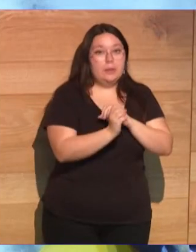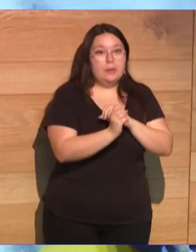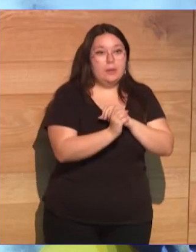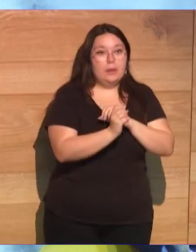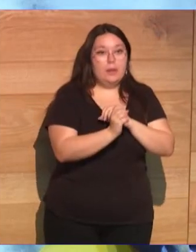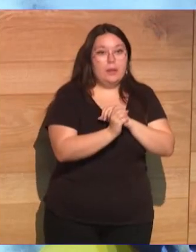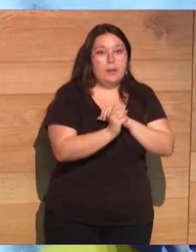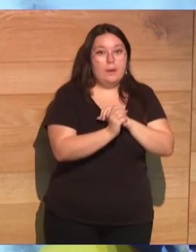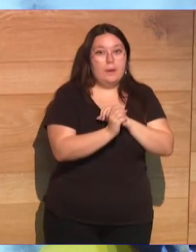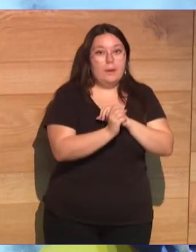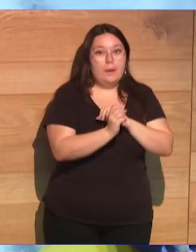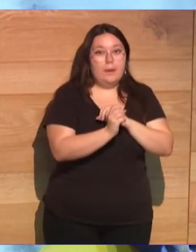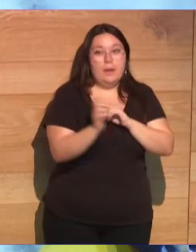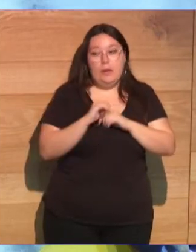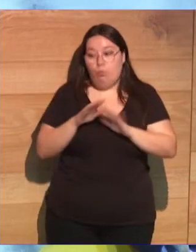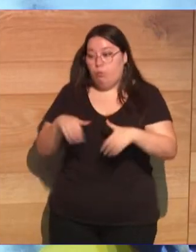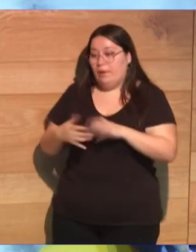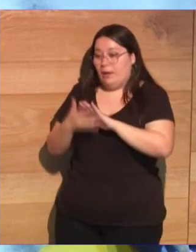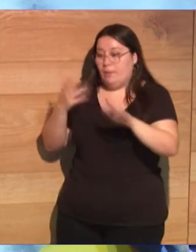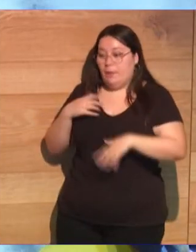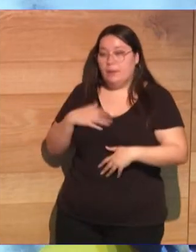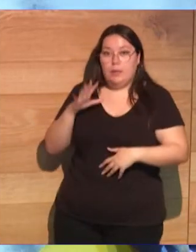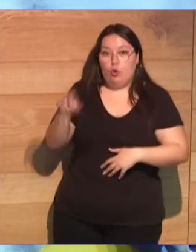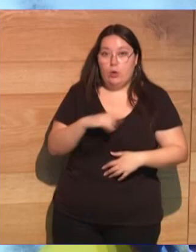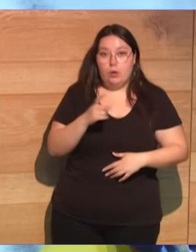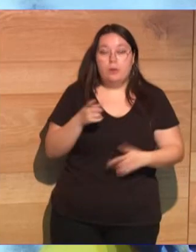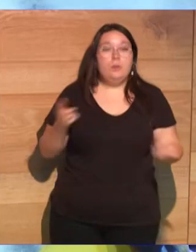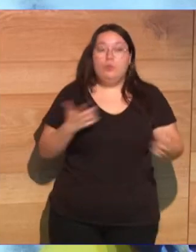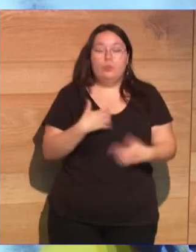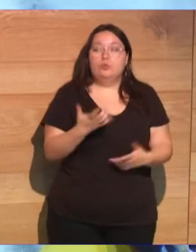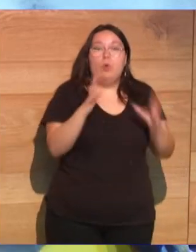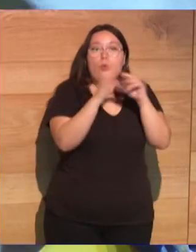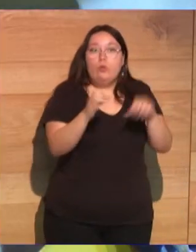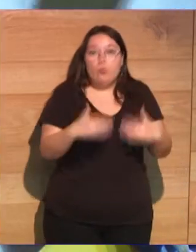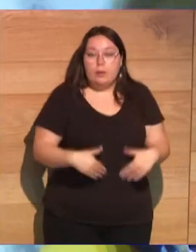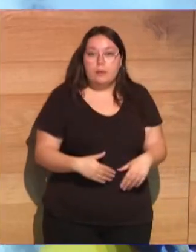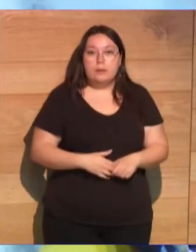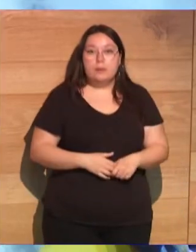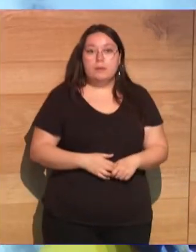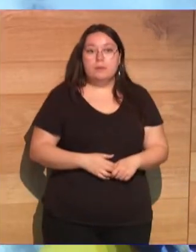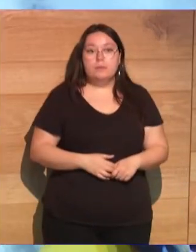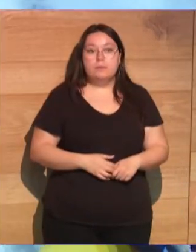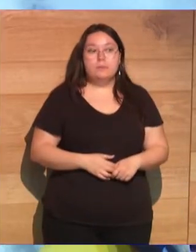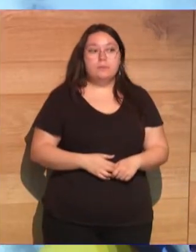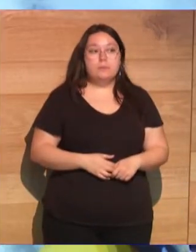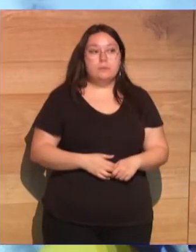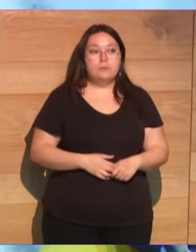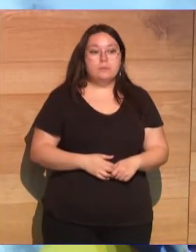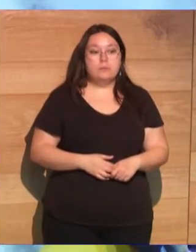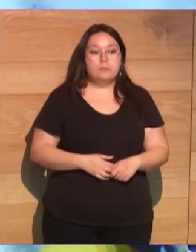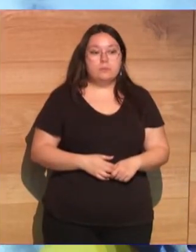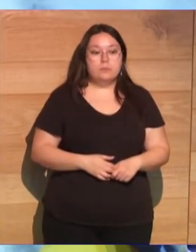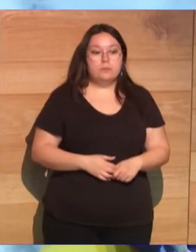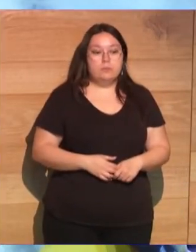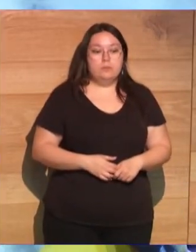para atrás a buscar el móvil cuando se lo deja. Bueno, como eso no hay tanto acuerdo, lo que estamos en